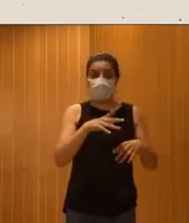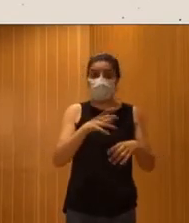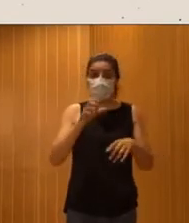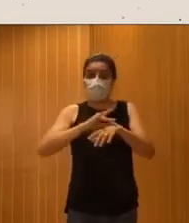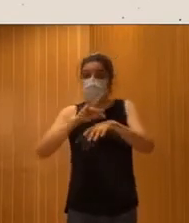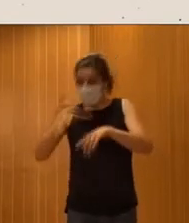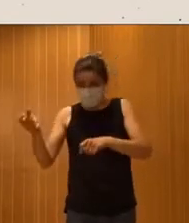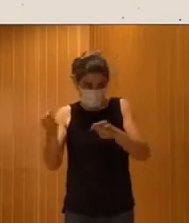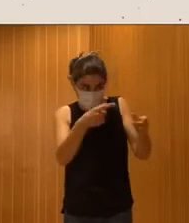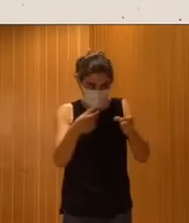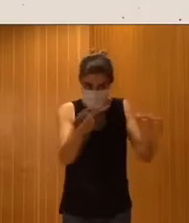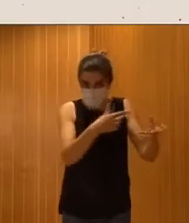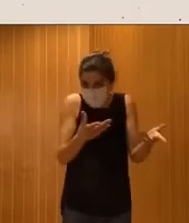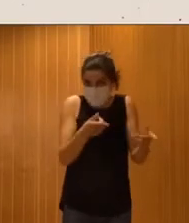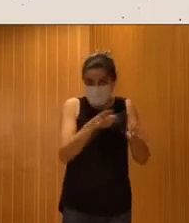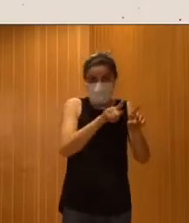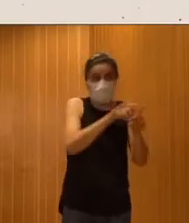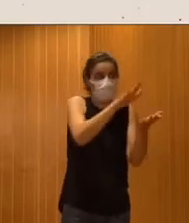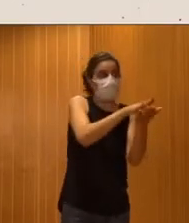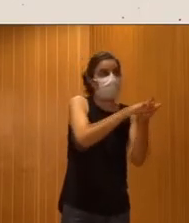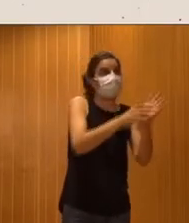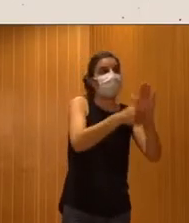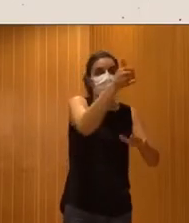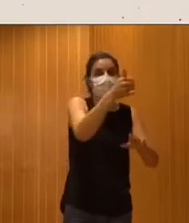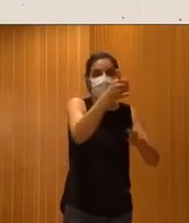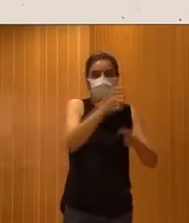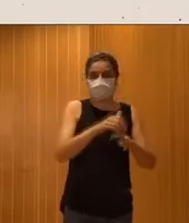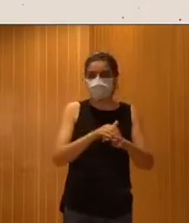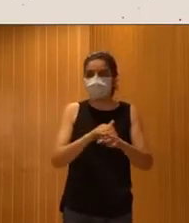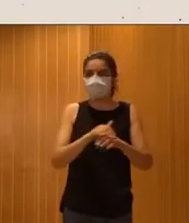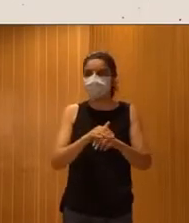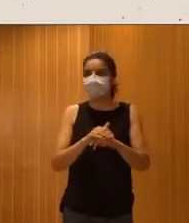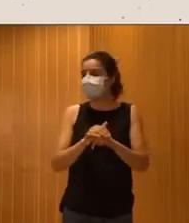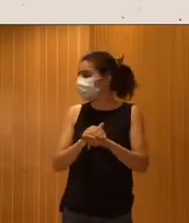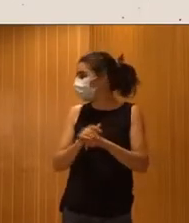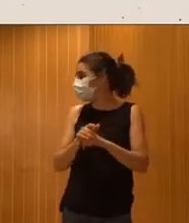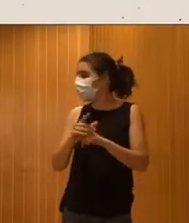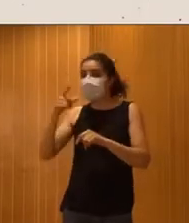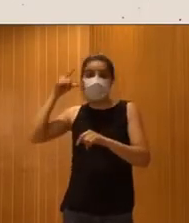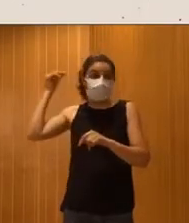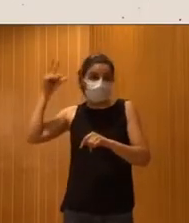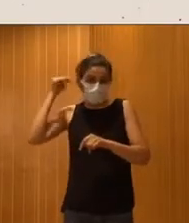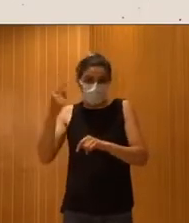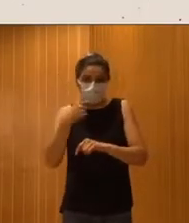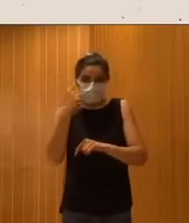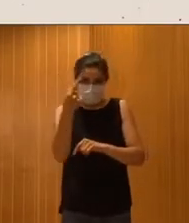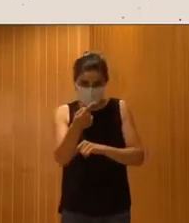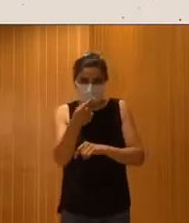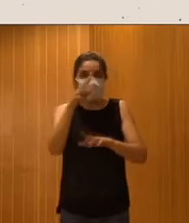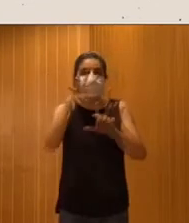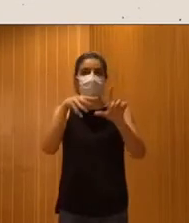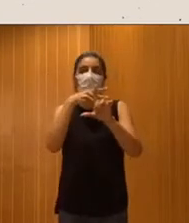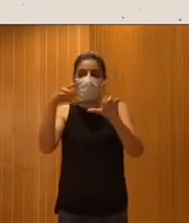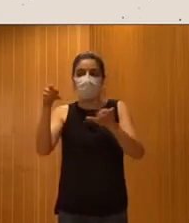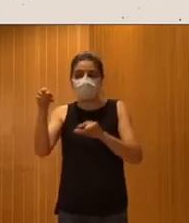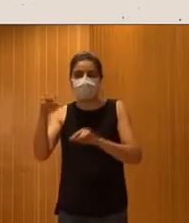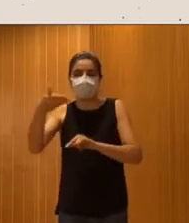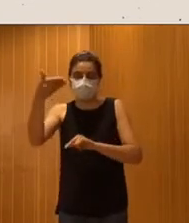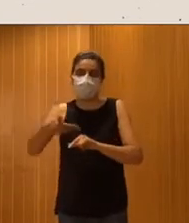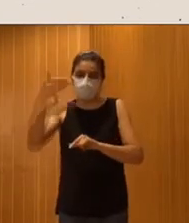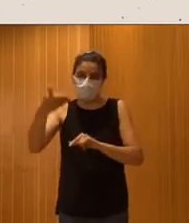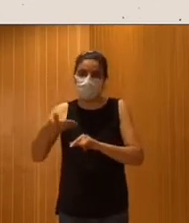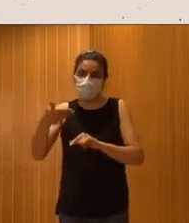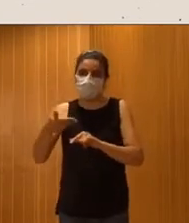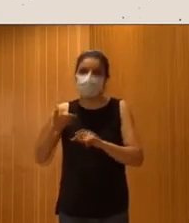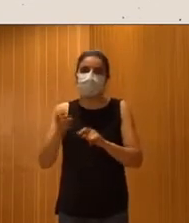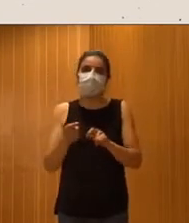cama? Entonces, claro, empezábamos... El horario es importante también por eso tenemos que